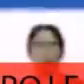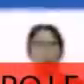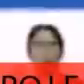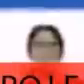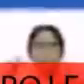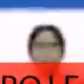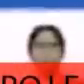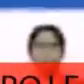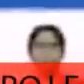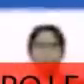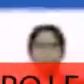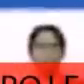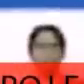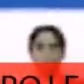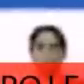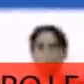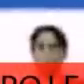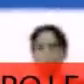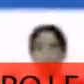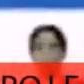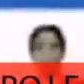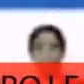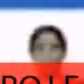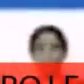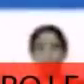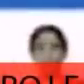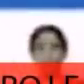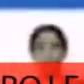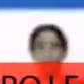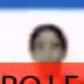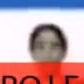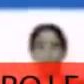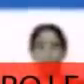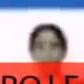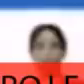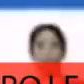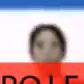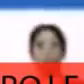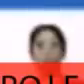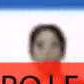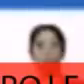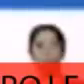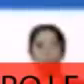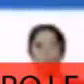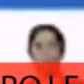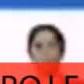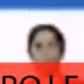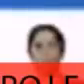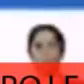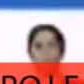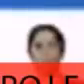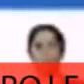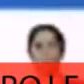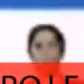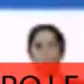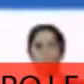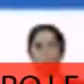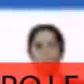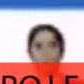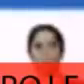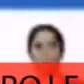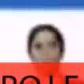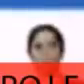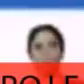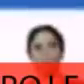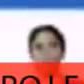Por eso hay que entender cuáles son los objetivos reales de la revolución frente a todo lo que estamos viviendo, frente a todo este caos en el que estamos sumidos. El